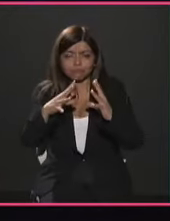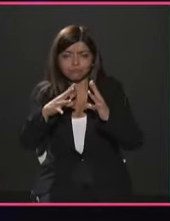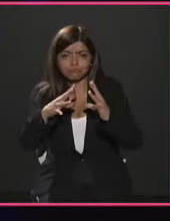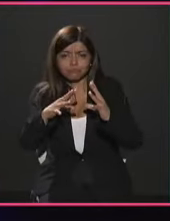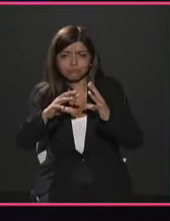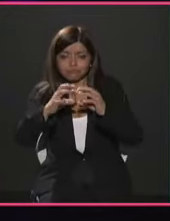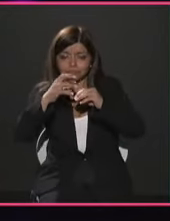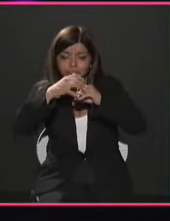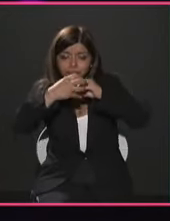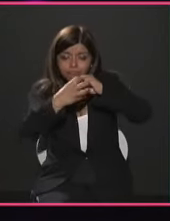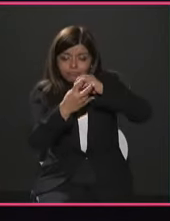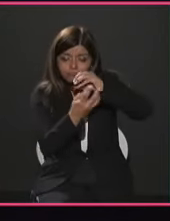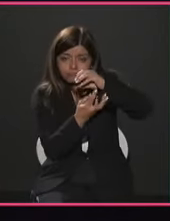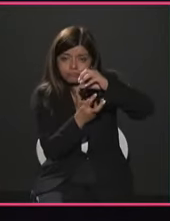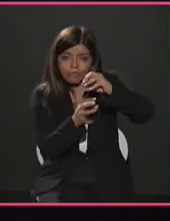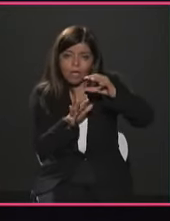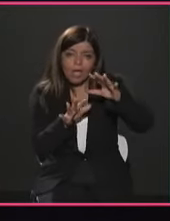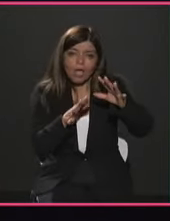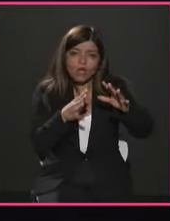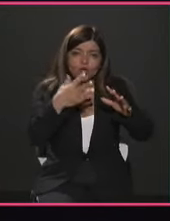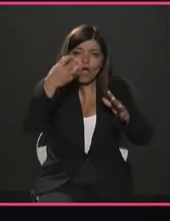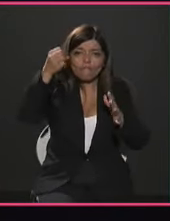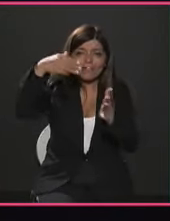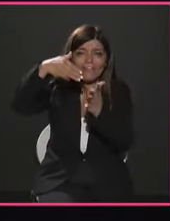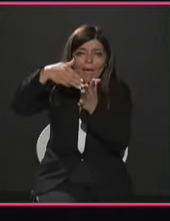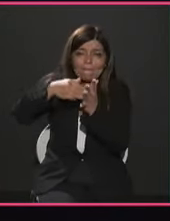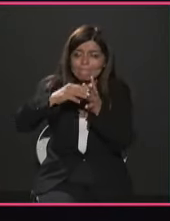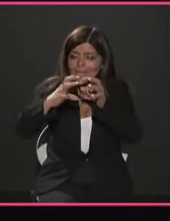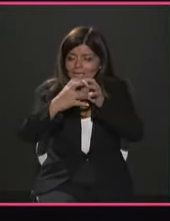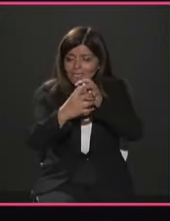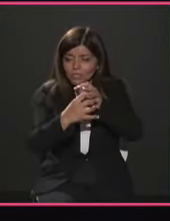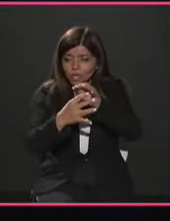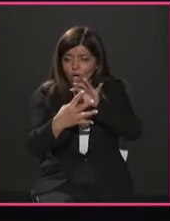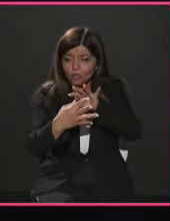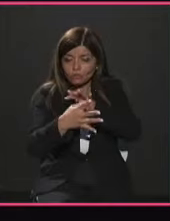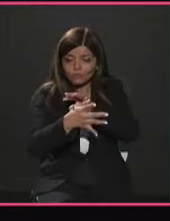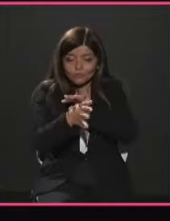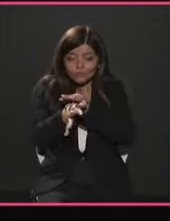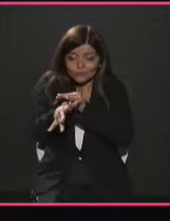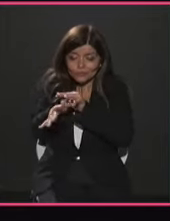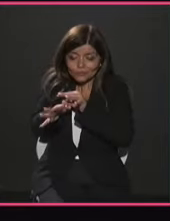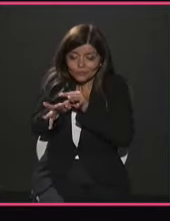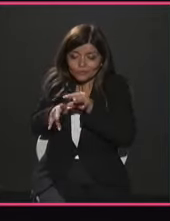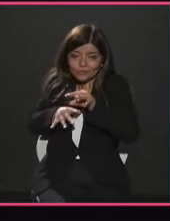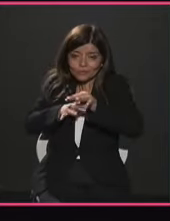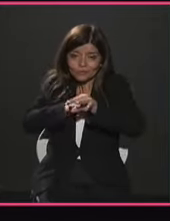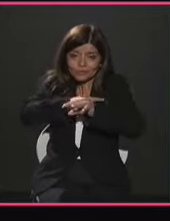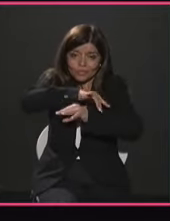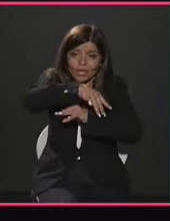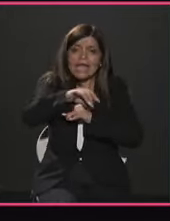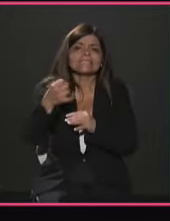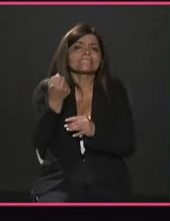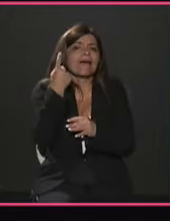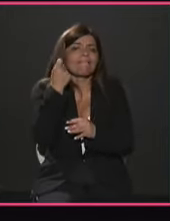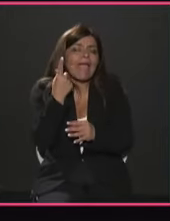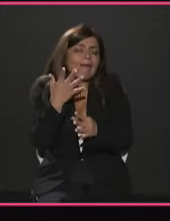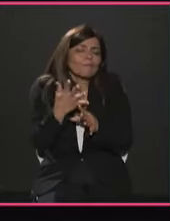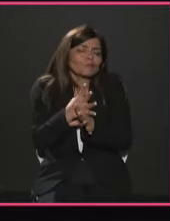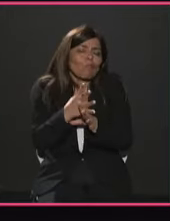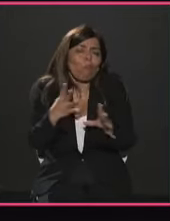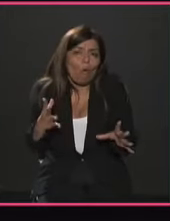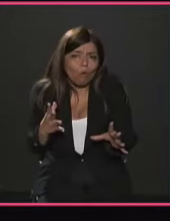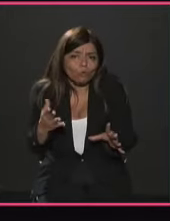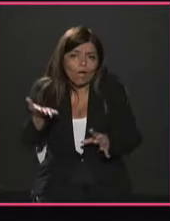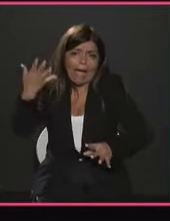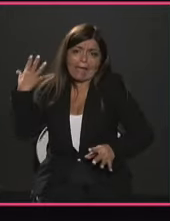neuronas alrededor de 10 billones de conexiones sabemos muchísimo más de lo que sabíamos hace